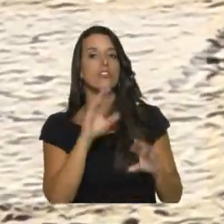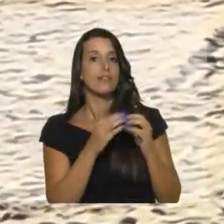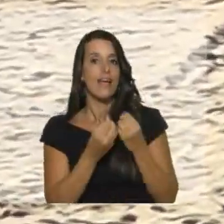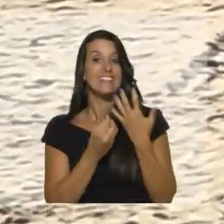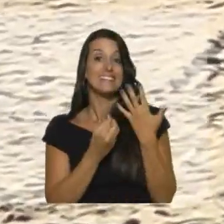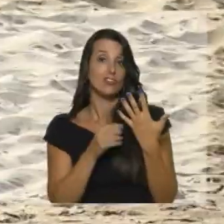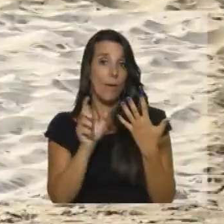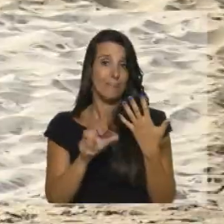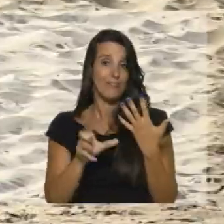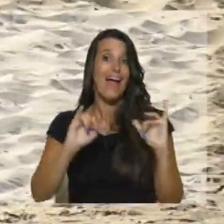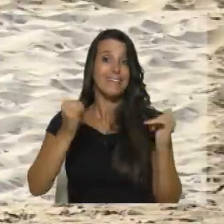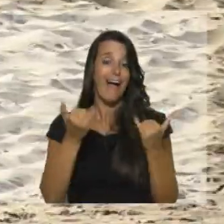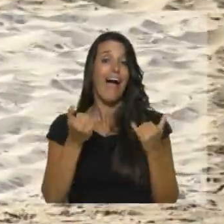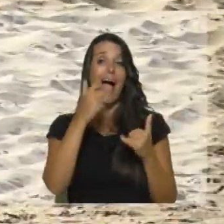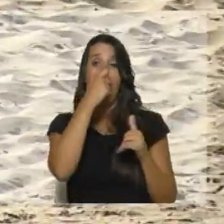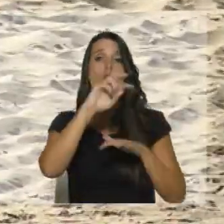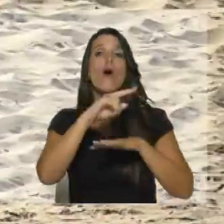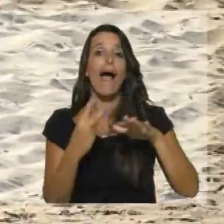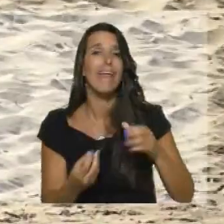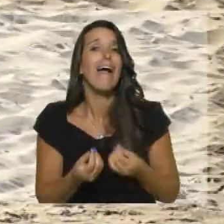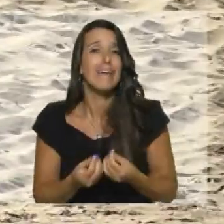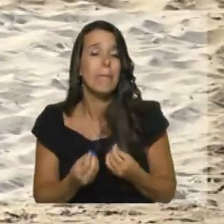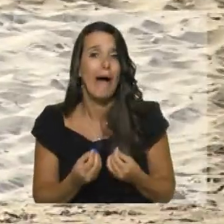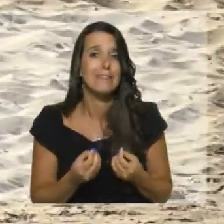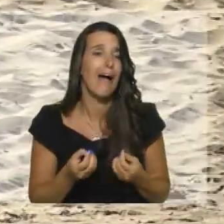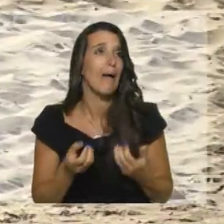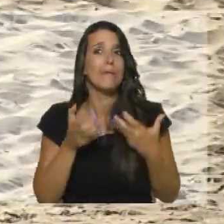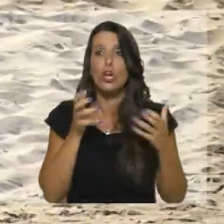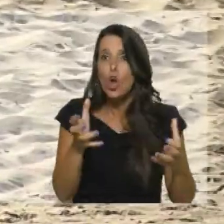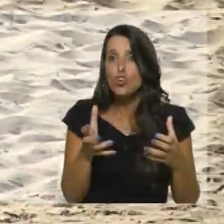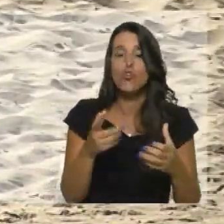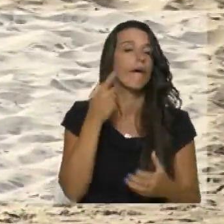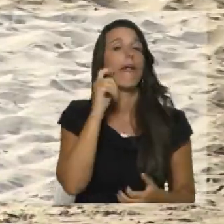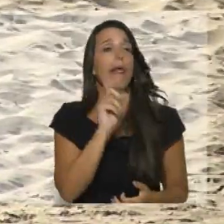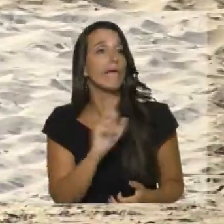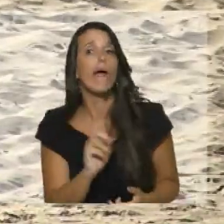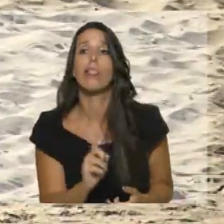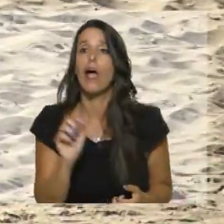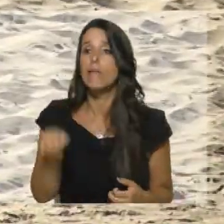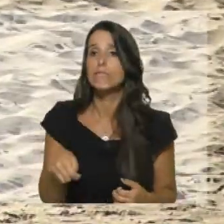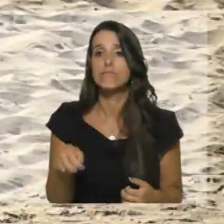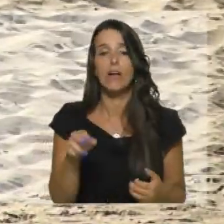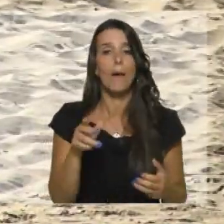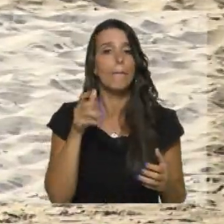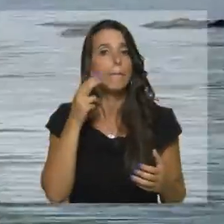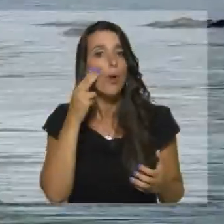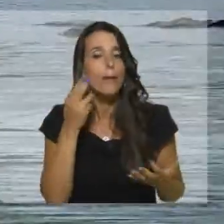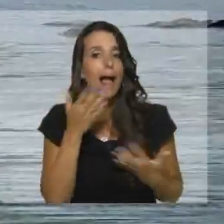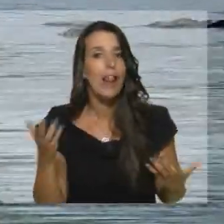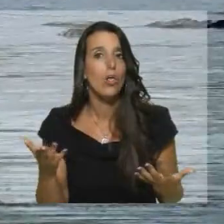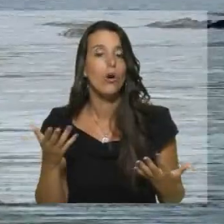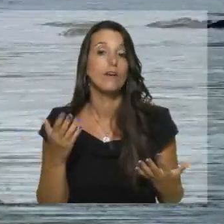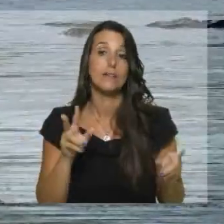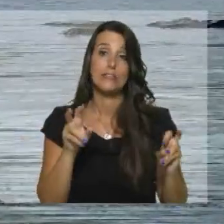ya ahogadas. ¿Qué está ocurriendo? ¿Hay imprudencia, impericia al momento de ingresar a un río, un arroyo, una cañada? No, indudablemente son